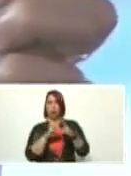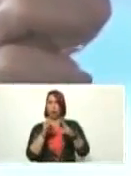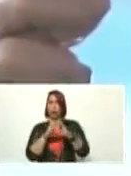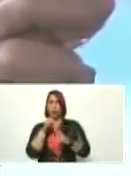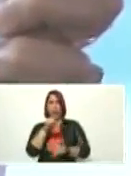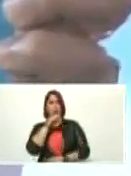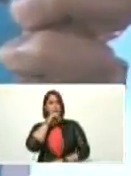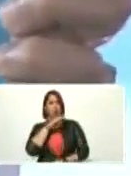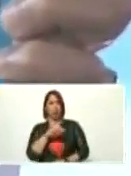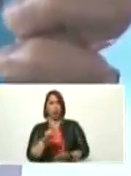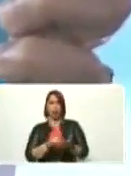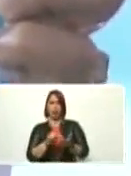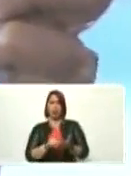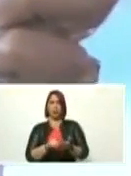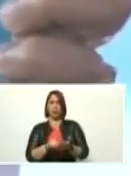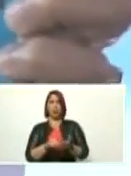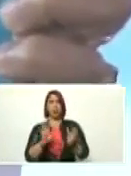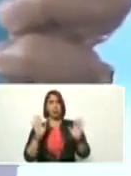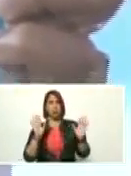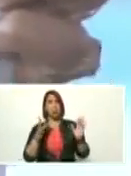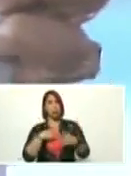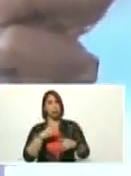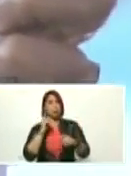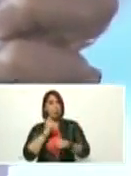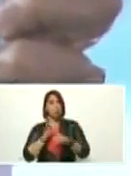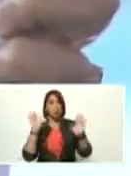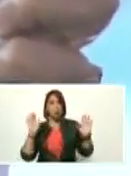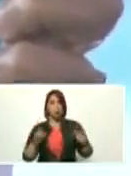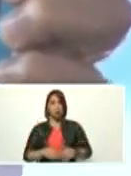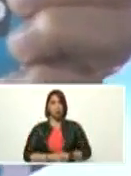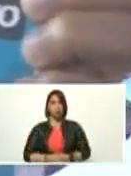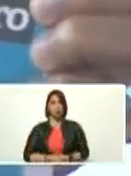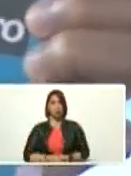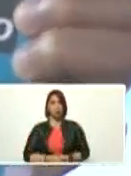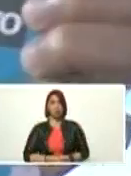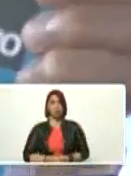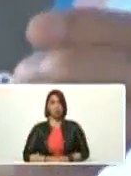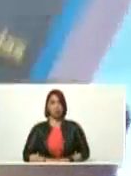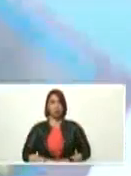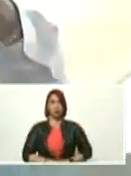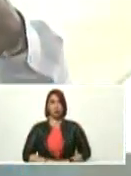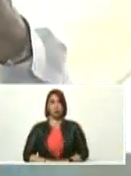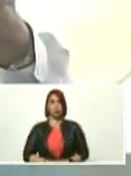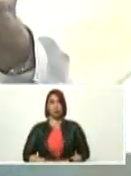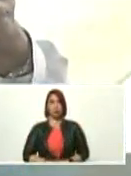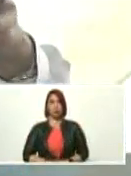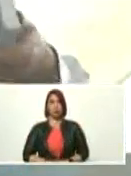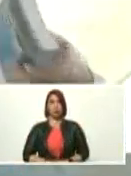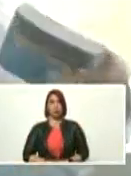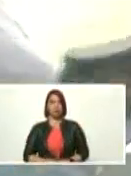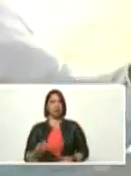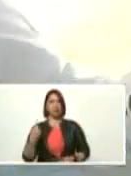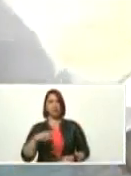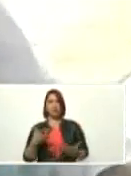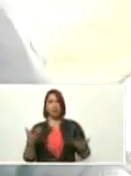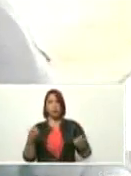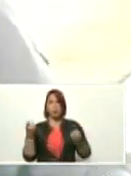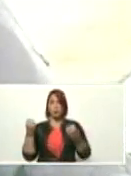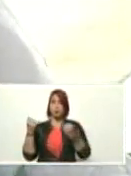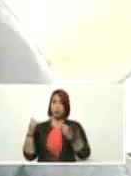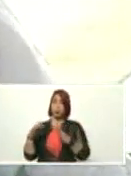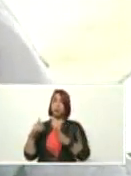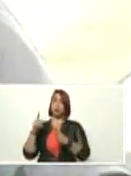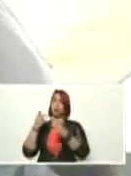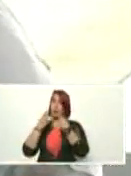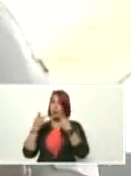es bien interesante, Alejandro. ¿Ah? Pedro, contiene, ¿te parece? ¿Qué contiene? Presidente, una cantidad de